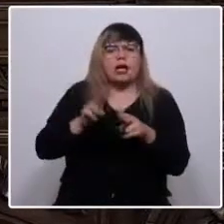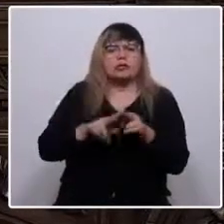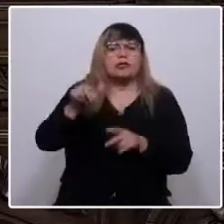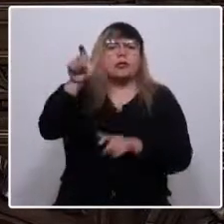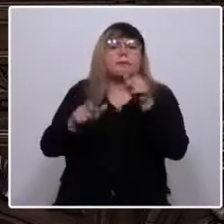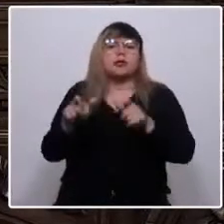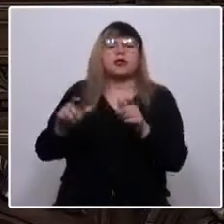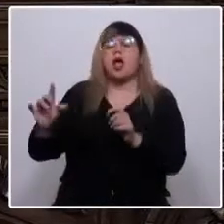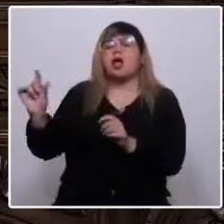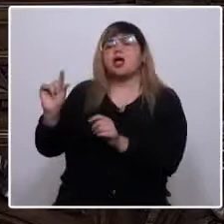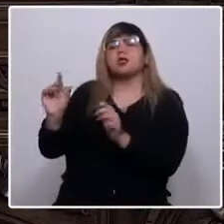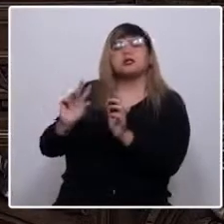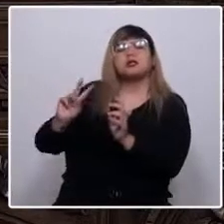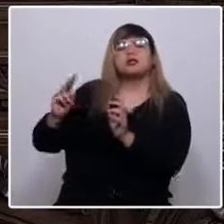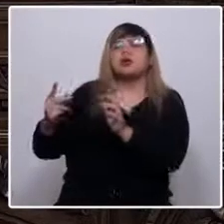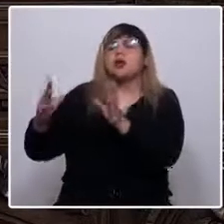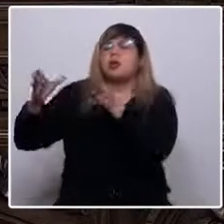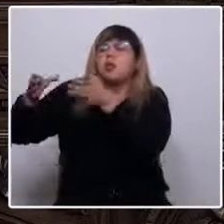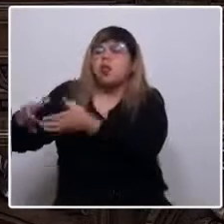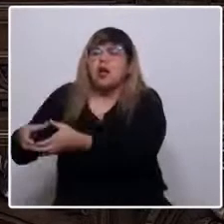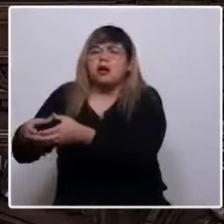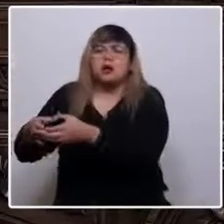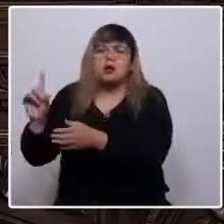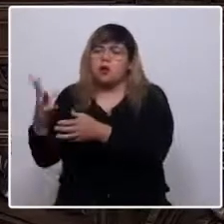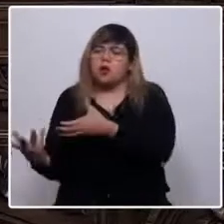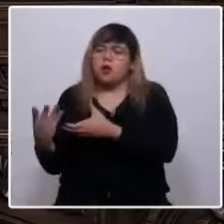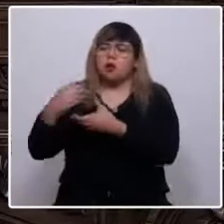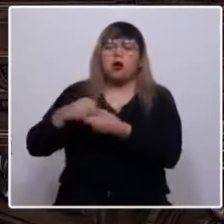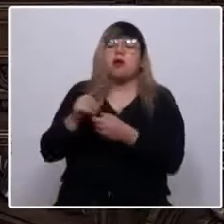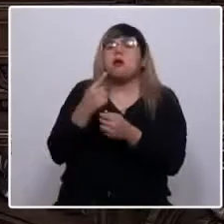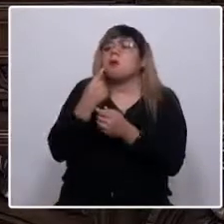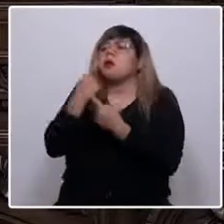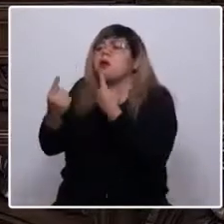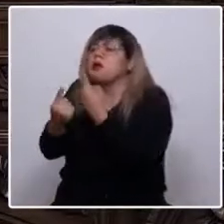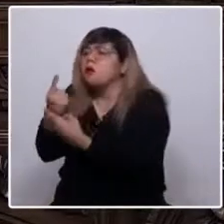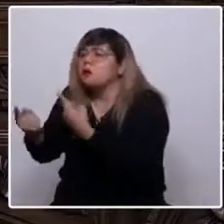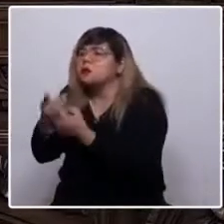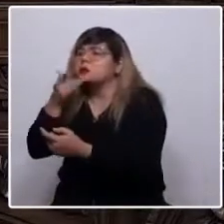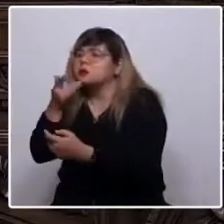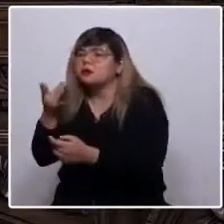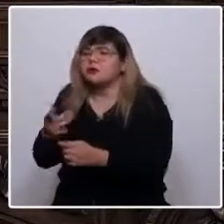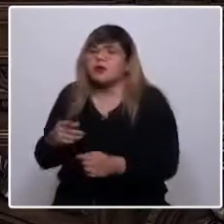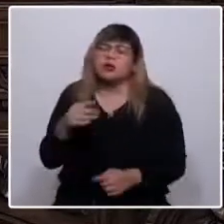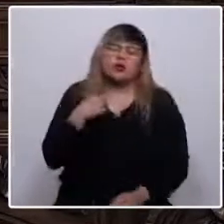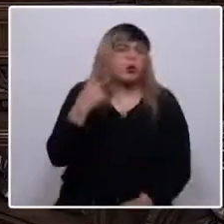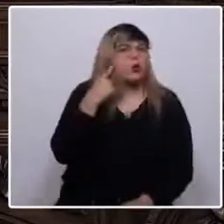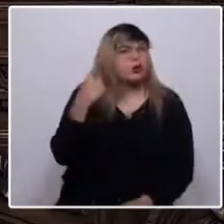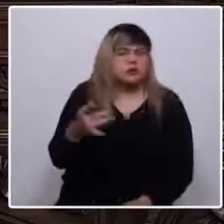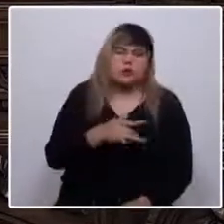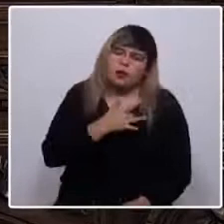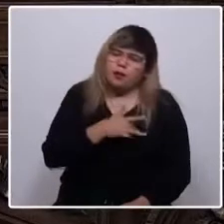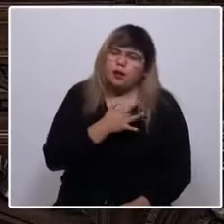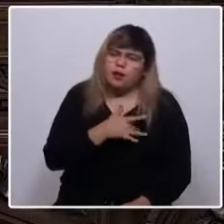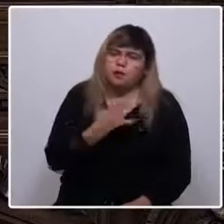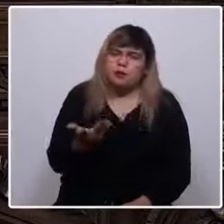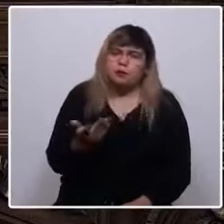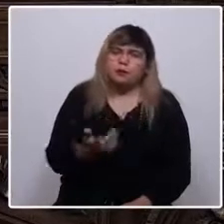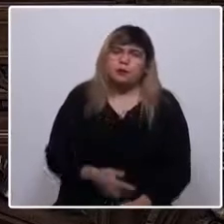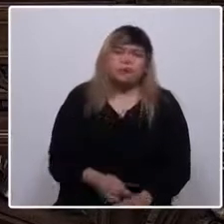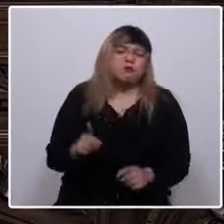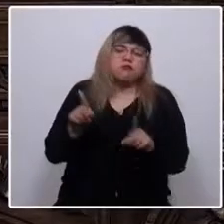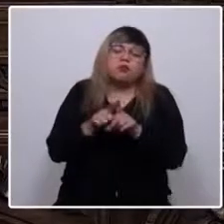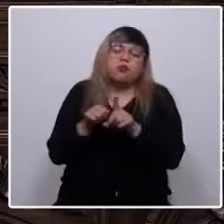sin una participación realmente vinculante porque tal como he escuchado aquí y lamentablemente lo he escuchado son solo